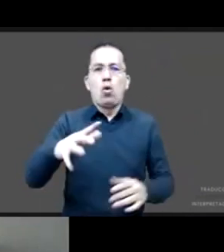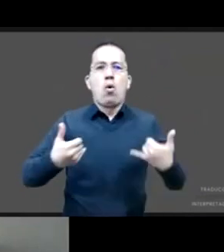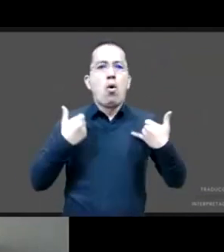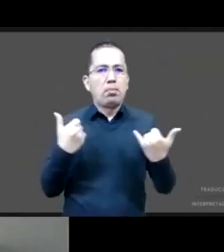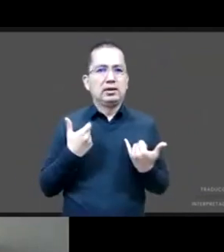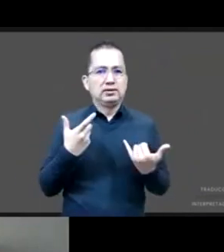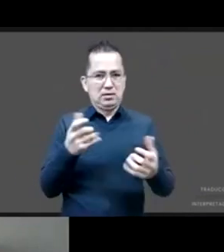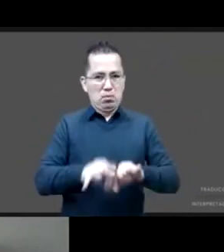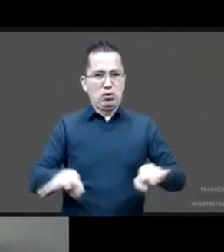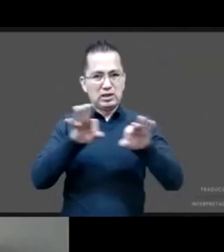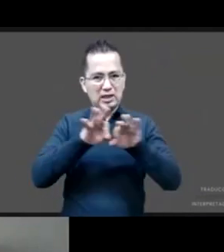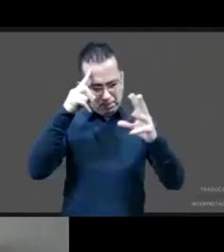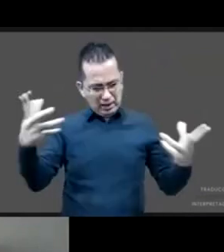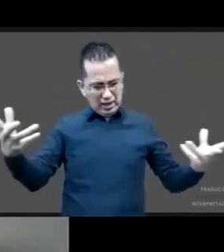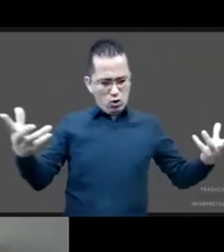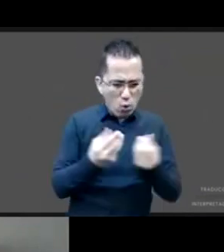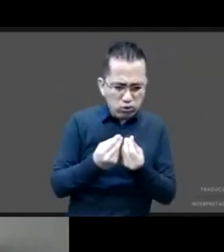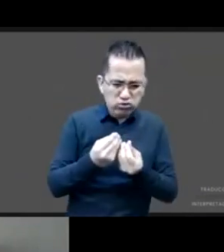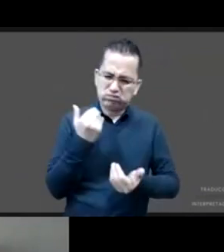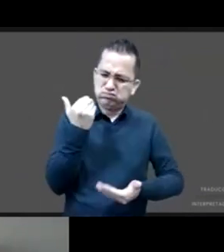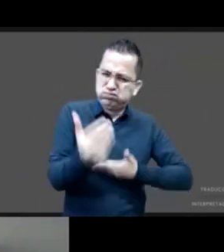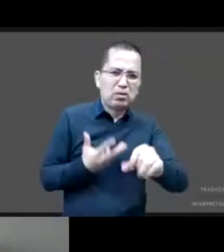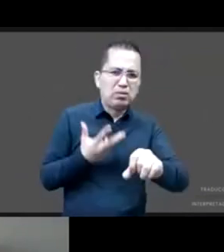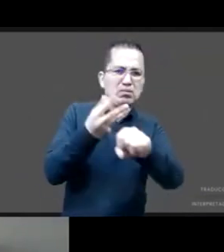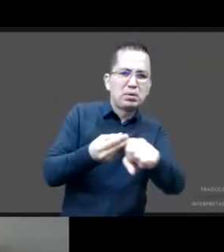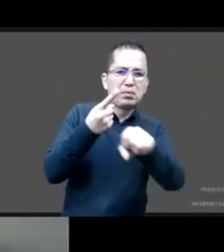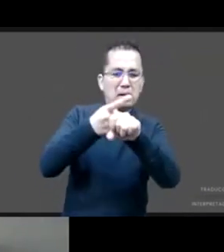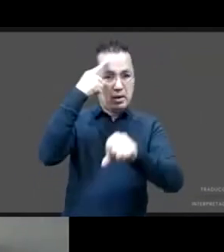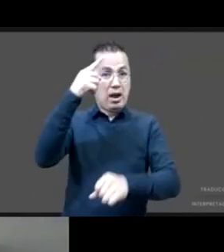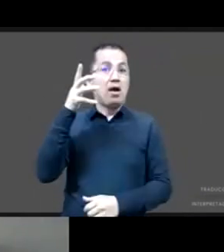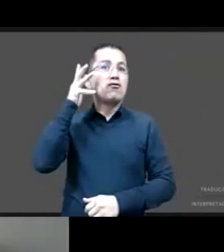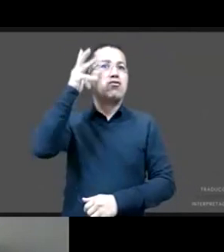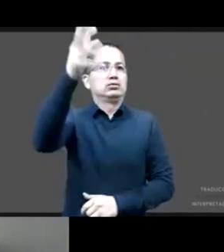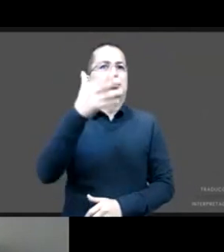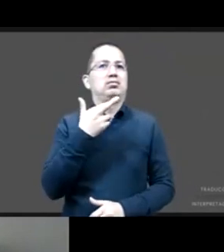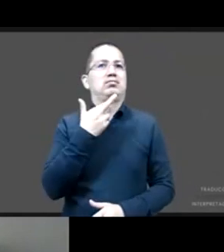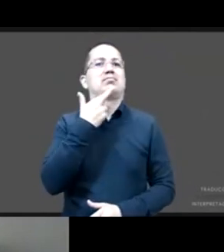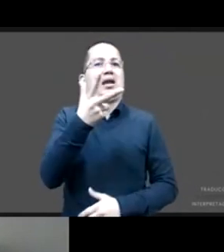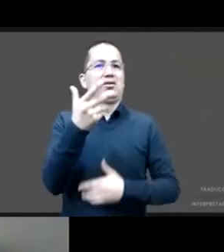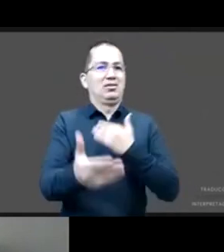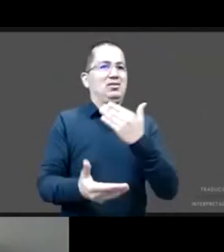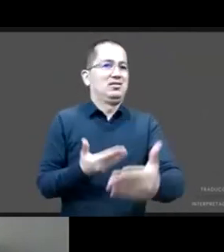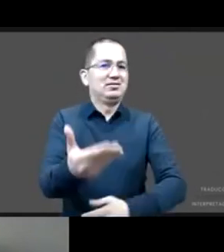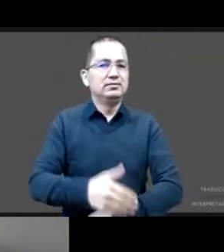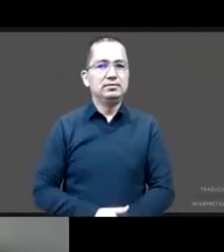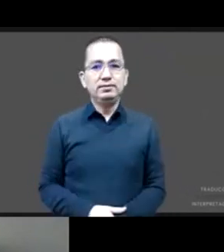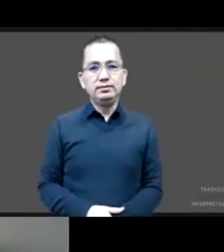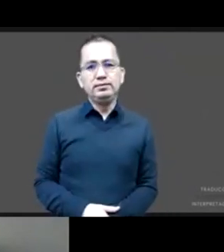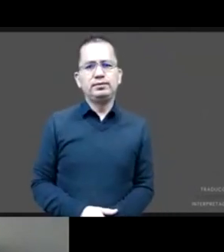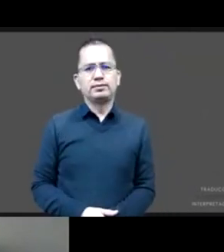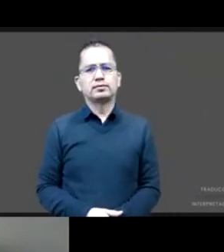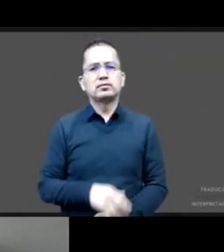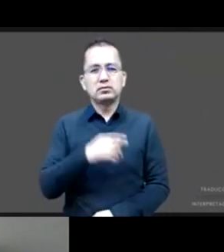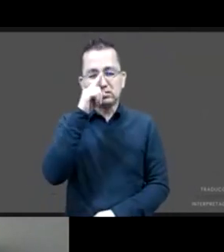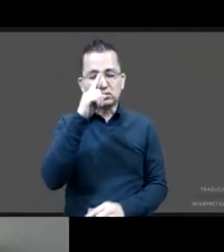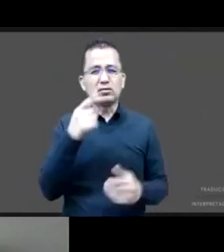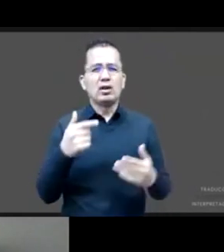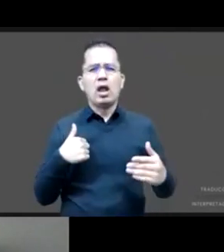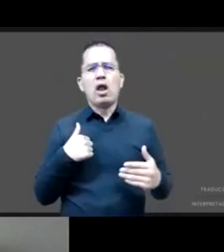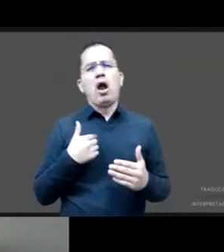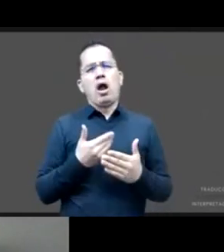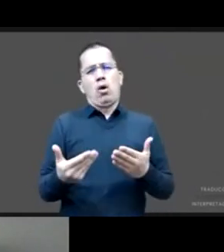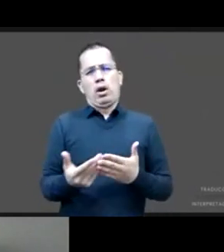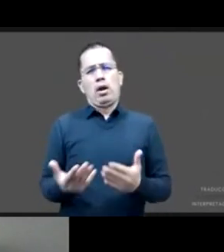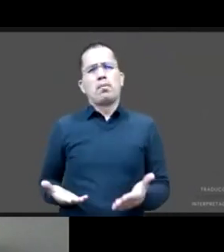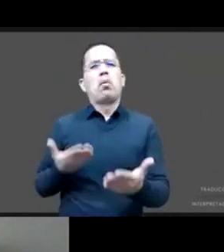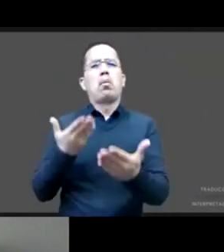les propongo de una manera un poco más libre que podamos los tres participantes ponentes que nos han